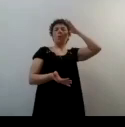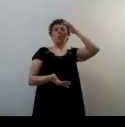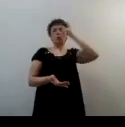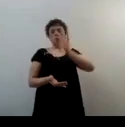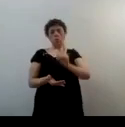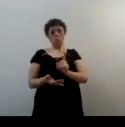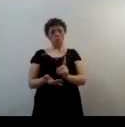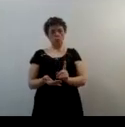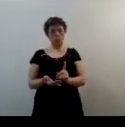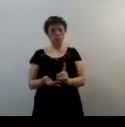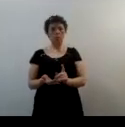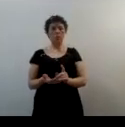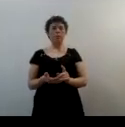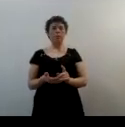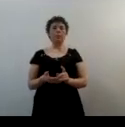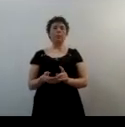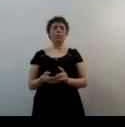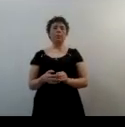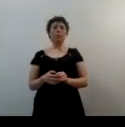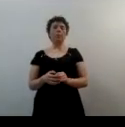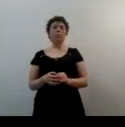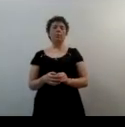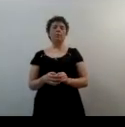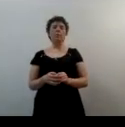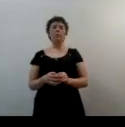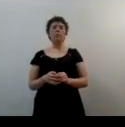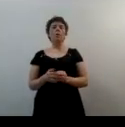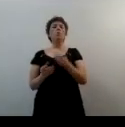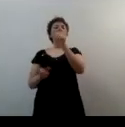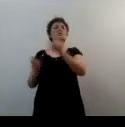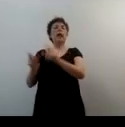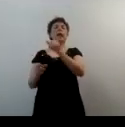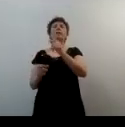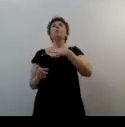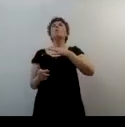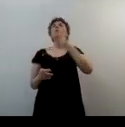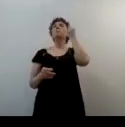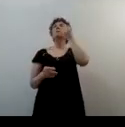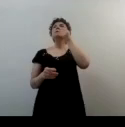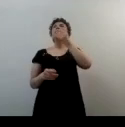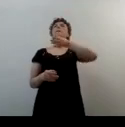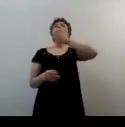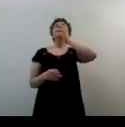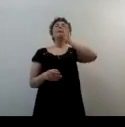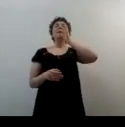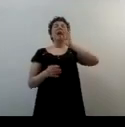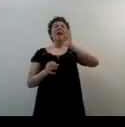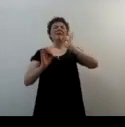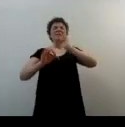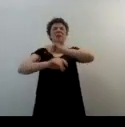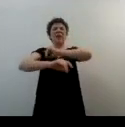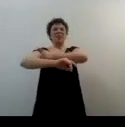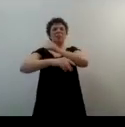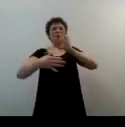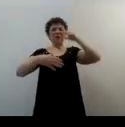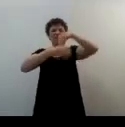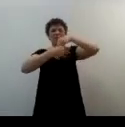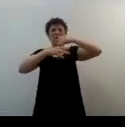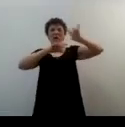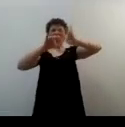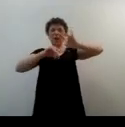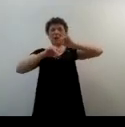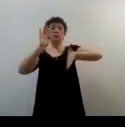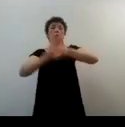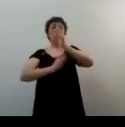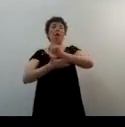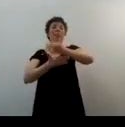no es cuestión de mucha gente que a lo mejor se toma una bebida deportiva con azúcares cuando va a salir a andar rápido, y dices, no,